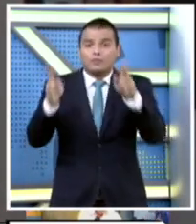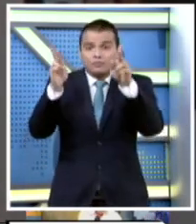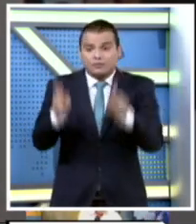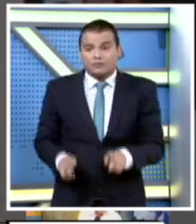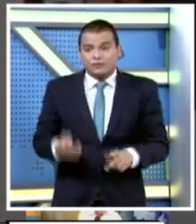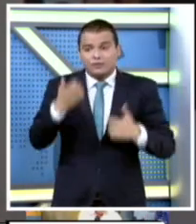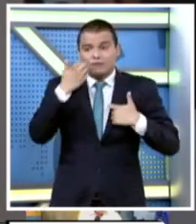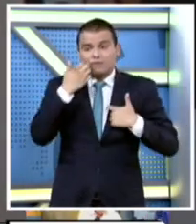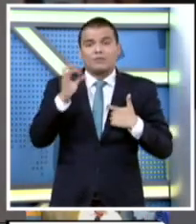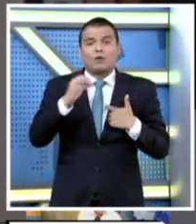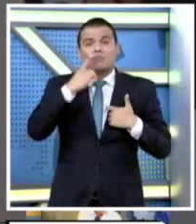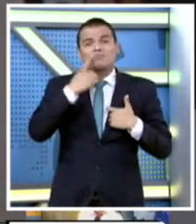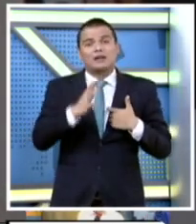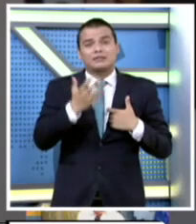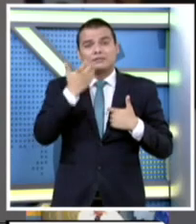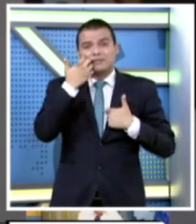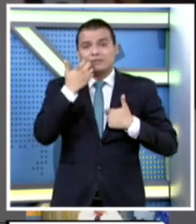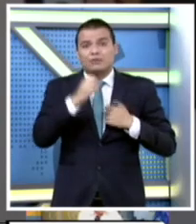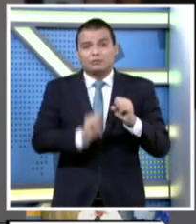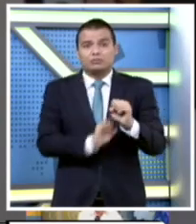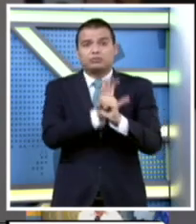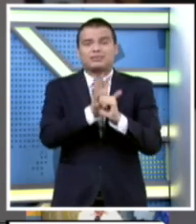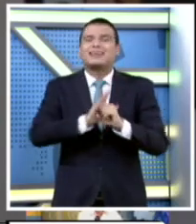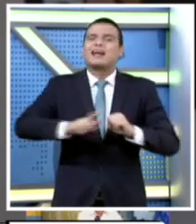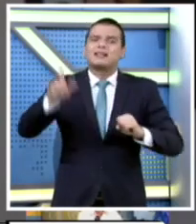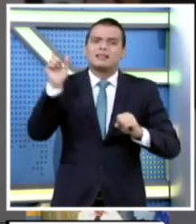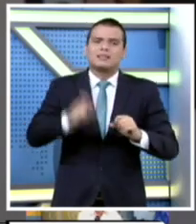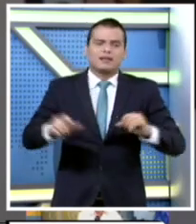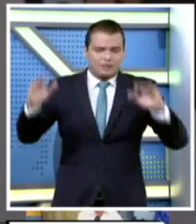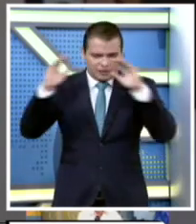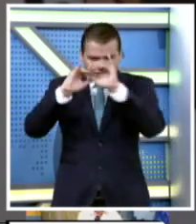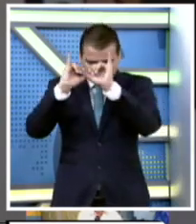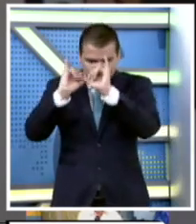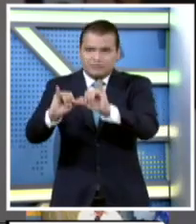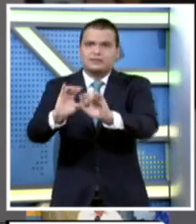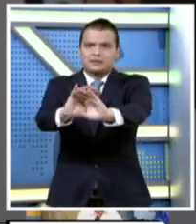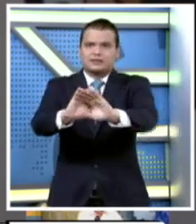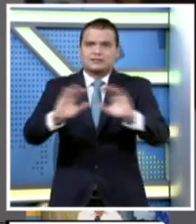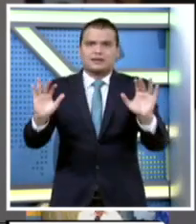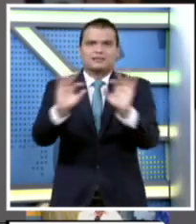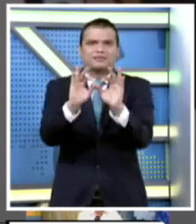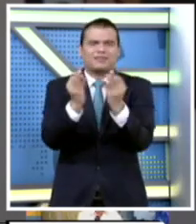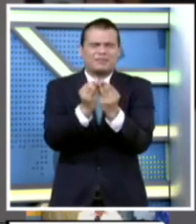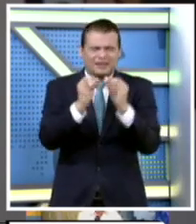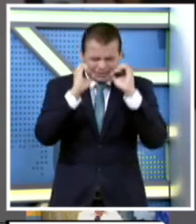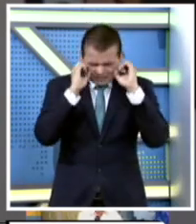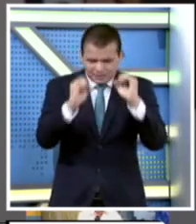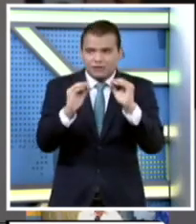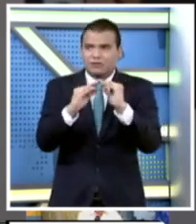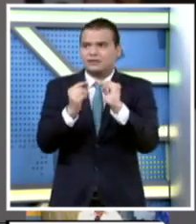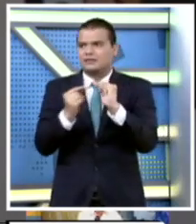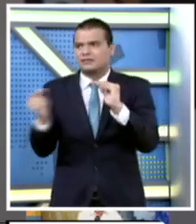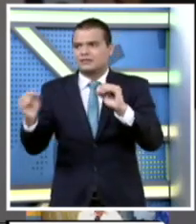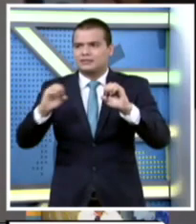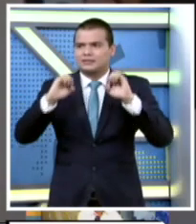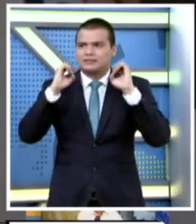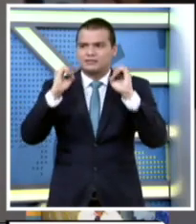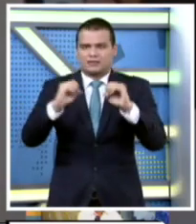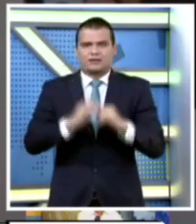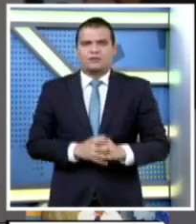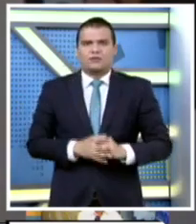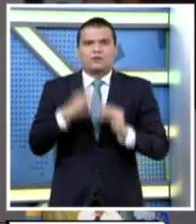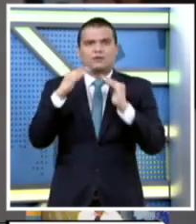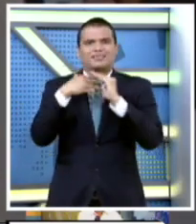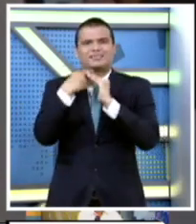sospechoso o positivo debe estar totalmente aislado, ni con familia, ni con vecinos, ni salir de su